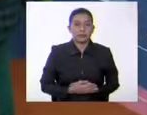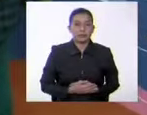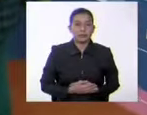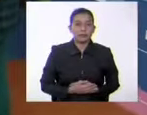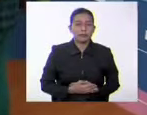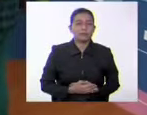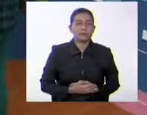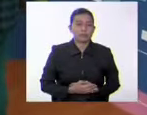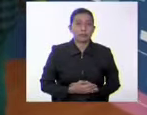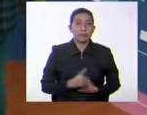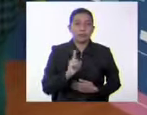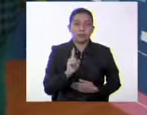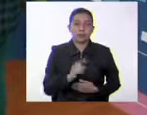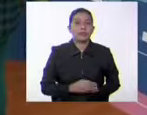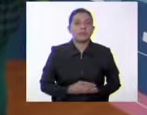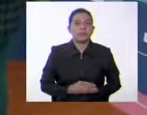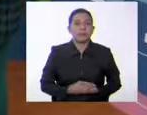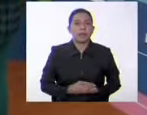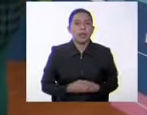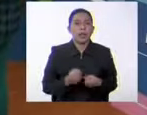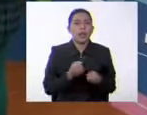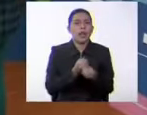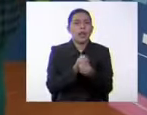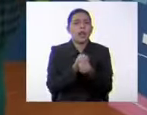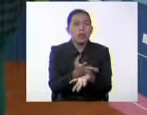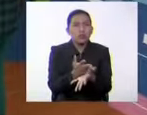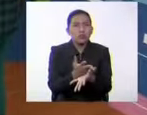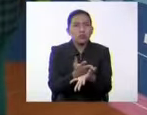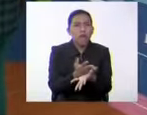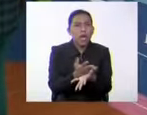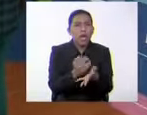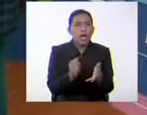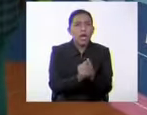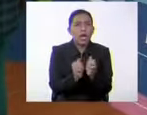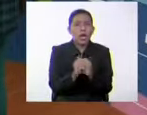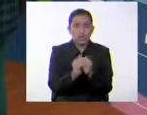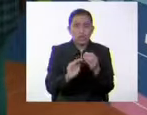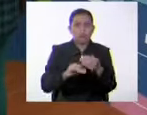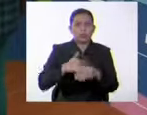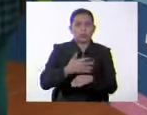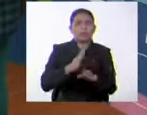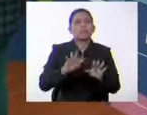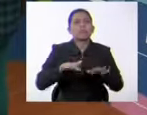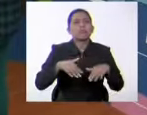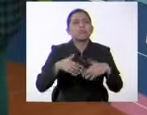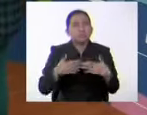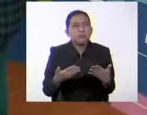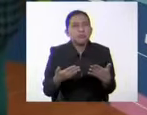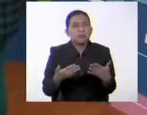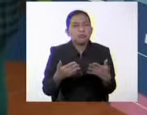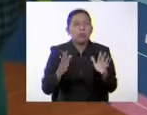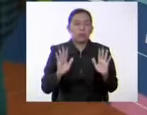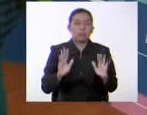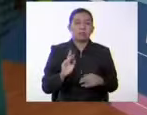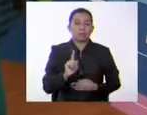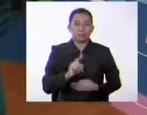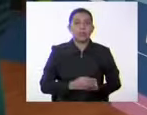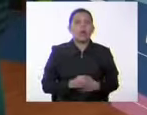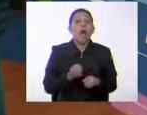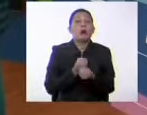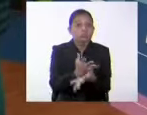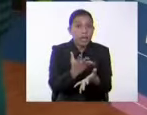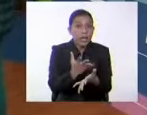las causas de la llegada de los españoles a América? Ah, por supuesto. Acá tenemos las causas nosotros,